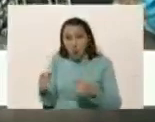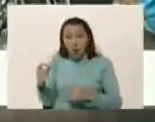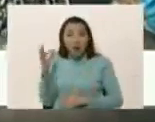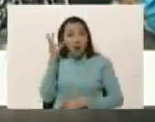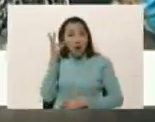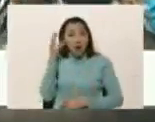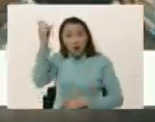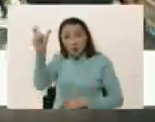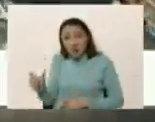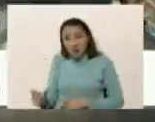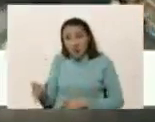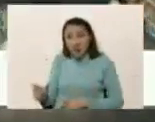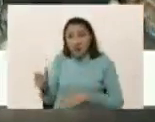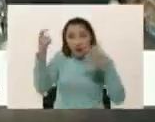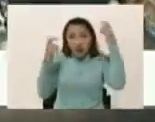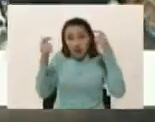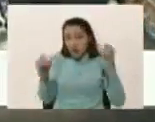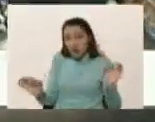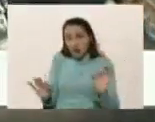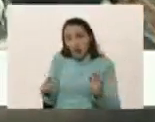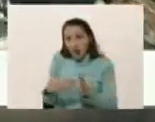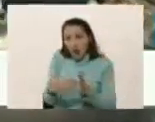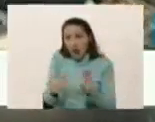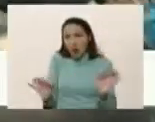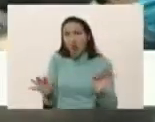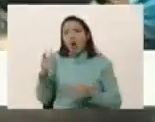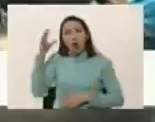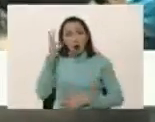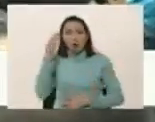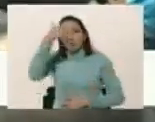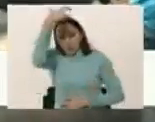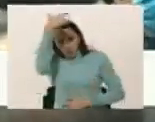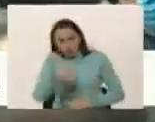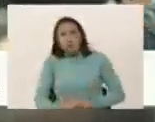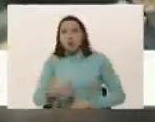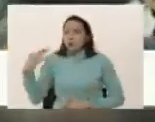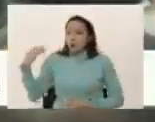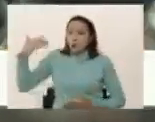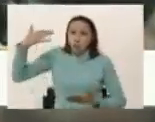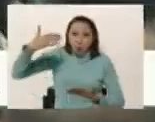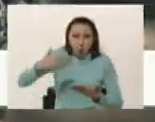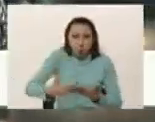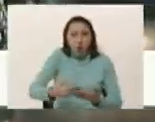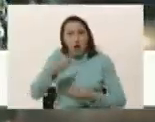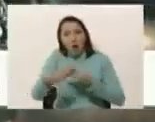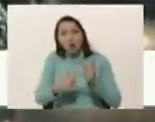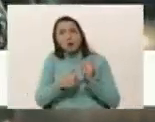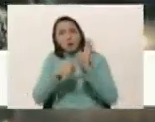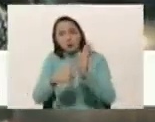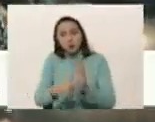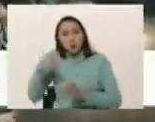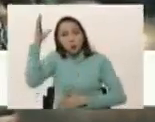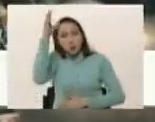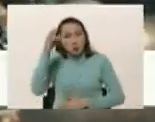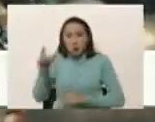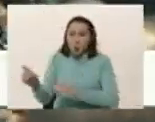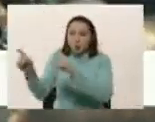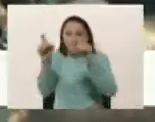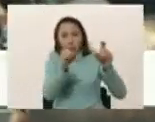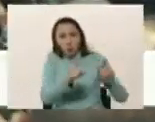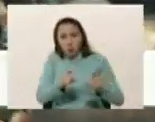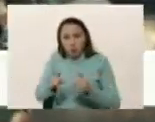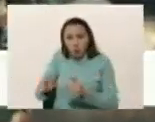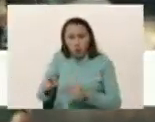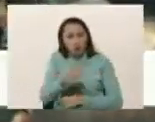la va a acusar de chavista pero sí de una feminista que durante décadas ha construido saber y conocimiento desde el centro de